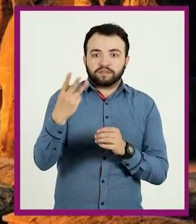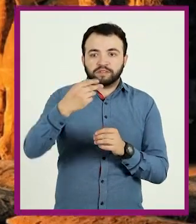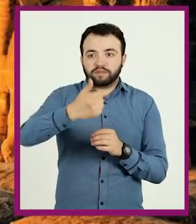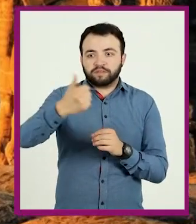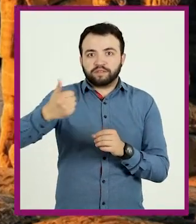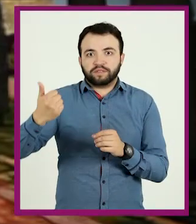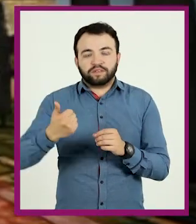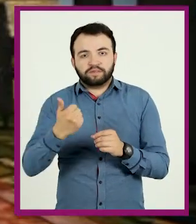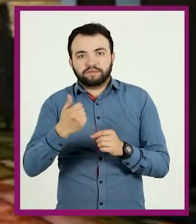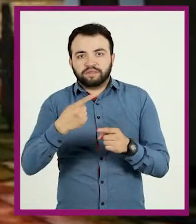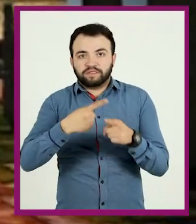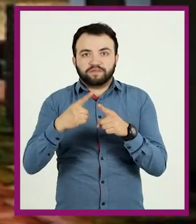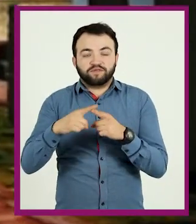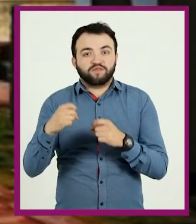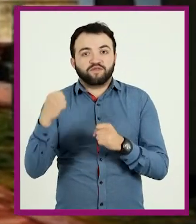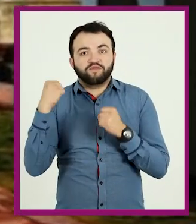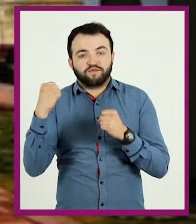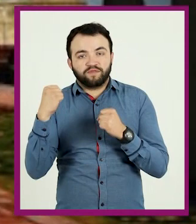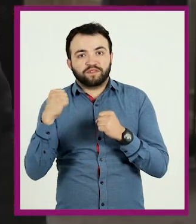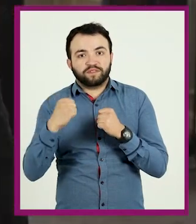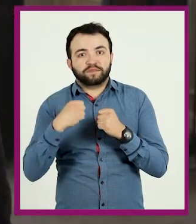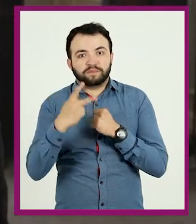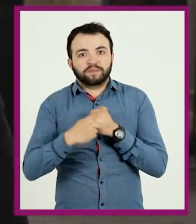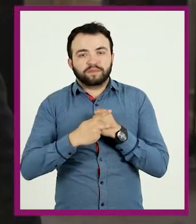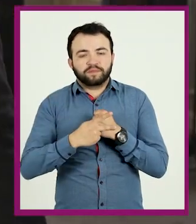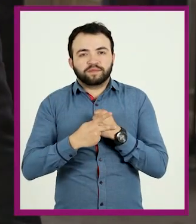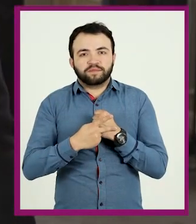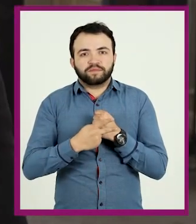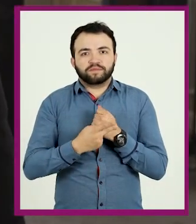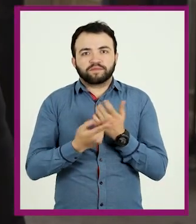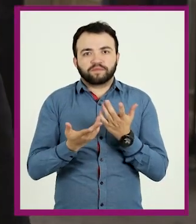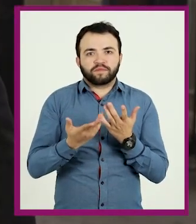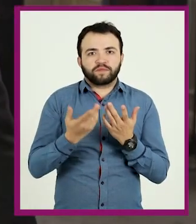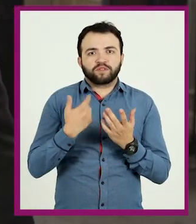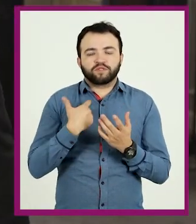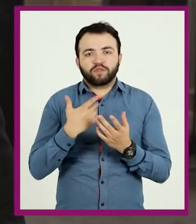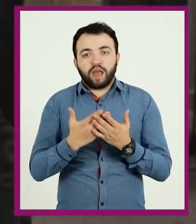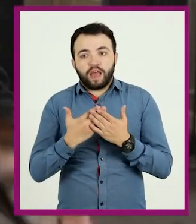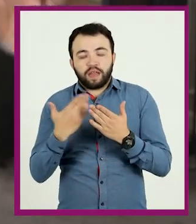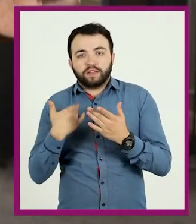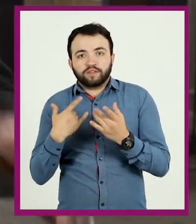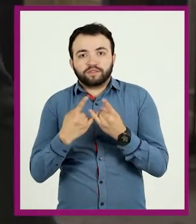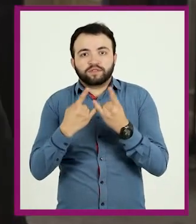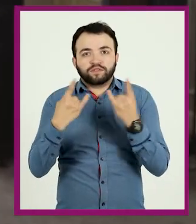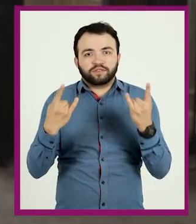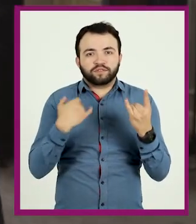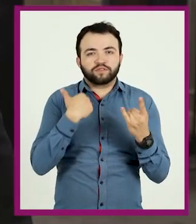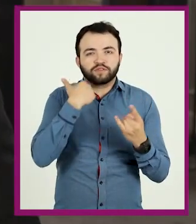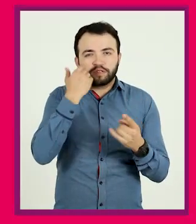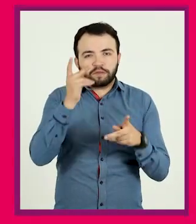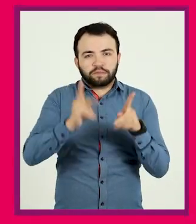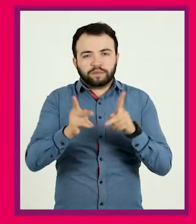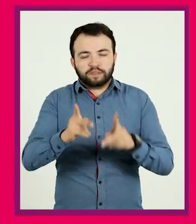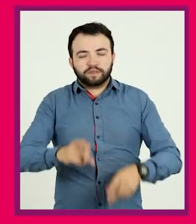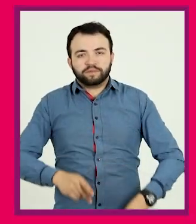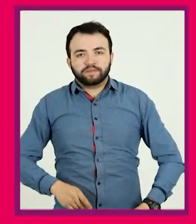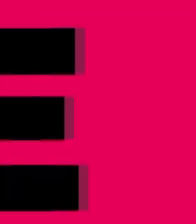el persa y el árabe. Así que antes de llegar a la cuestión contemporánea de esta región, hablaremos un poquito de su